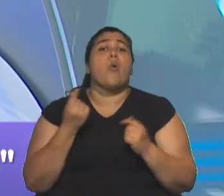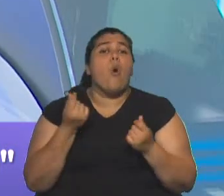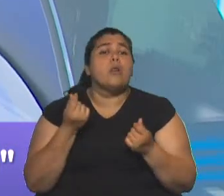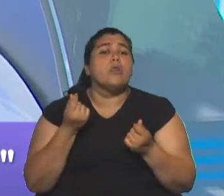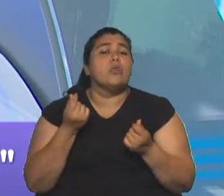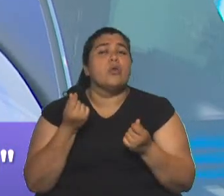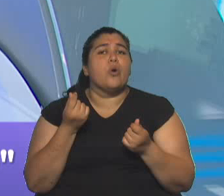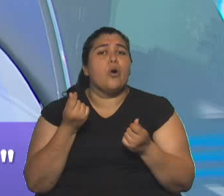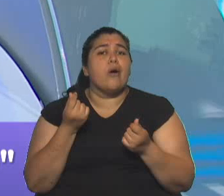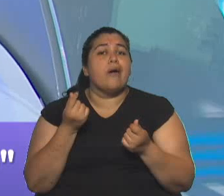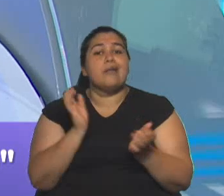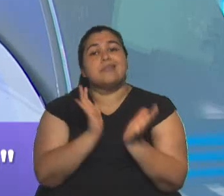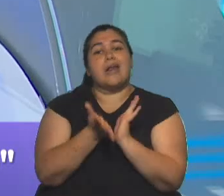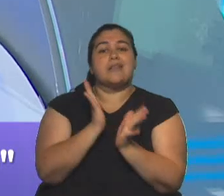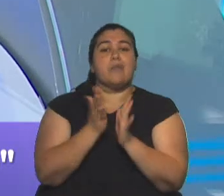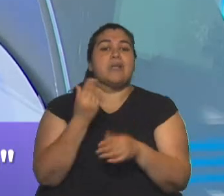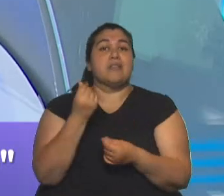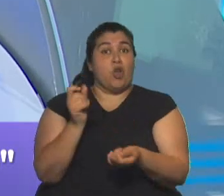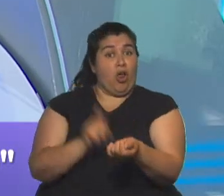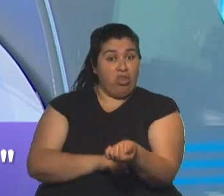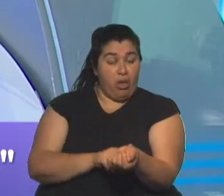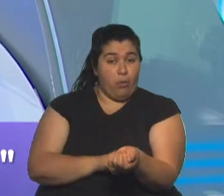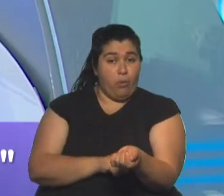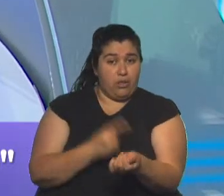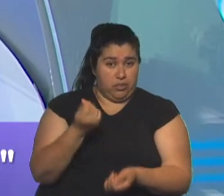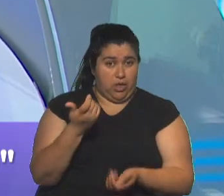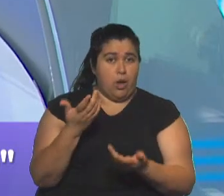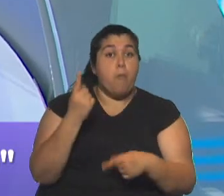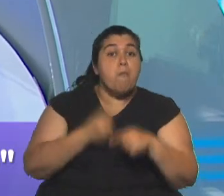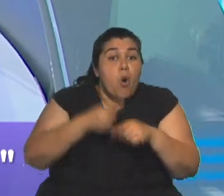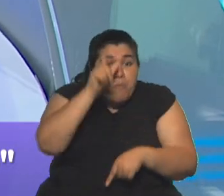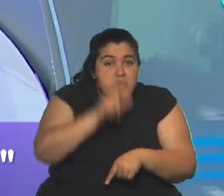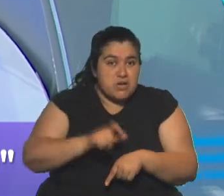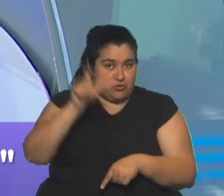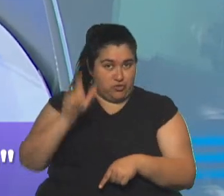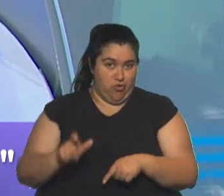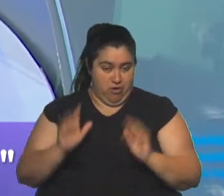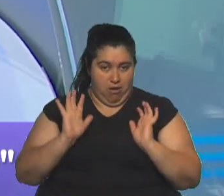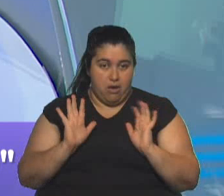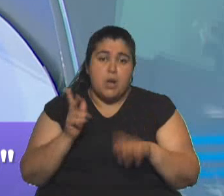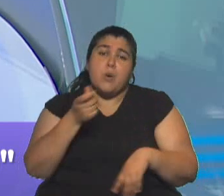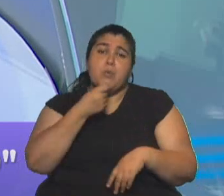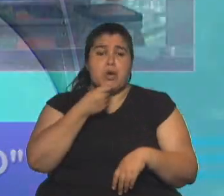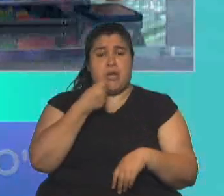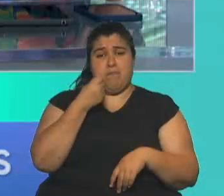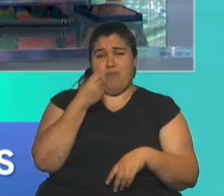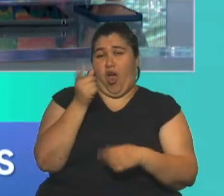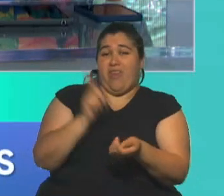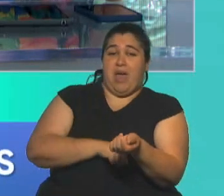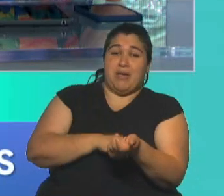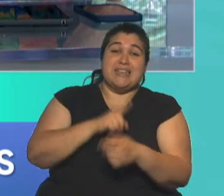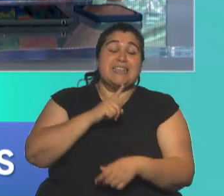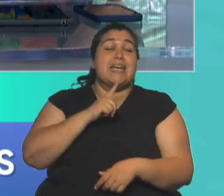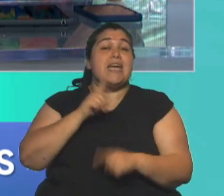puede salir el tratamiento de la diabetes por persona. Una persona con diabetes tipo 2, que como decimos es entre el 90